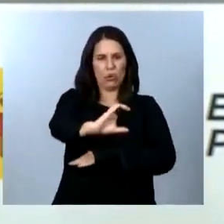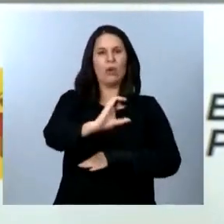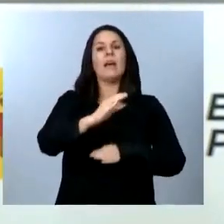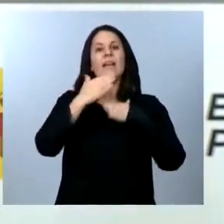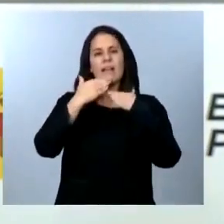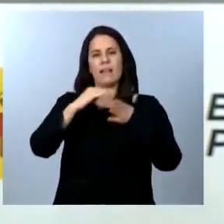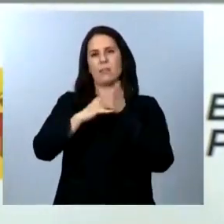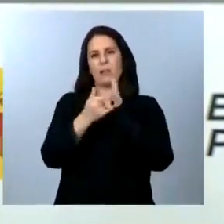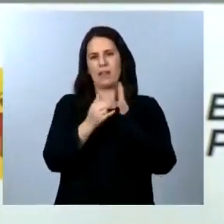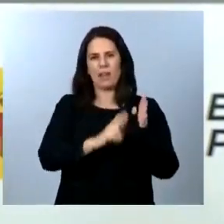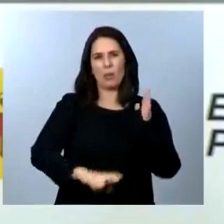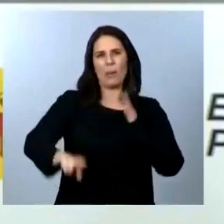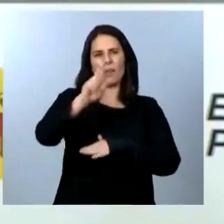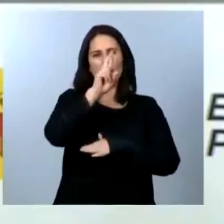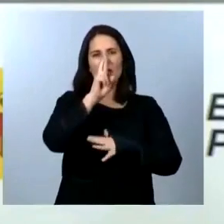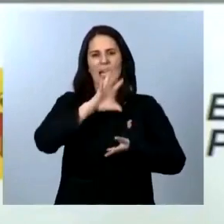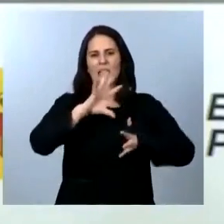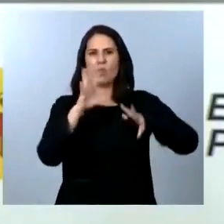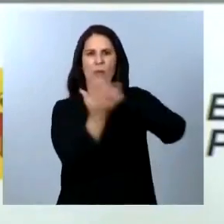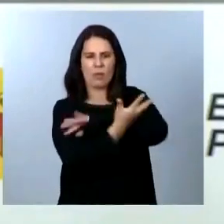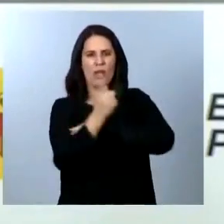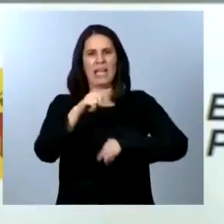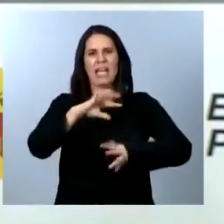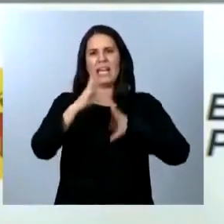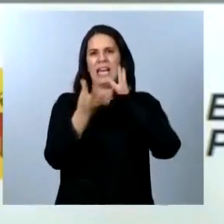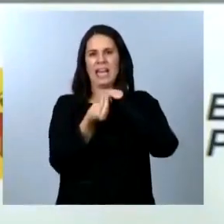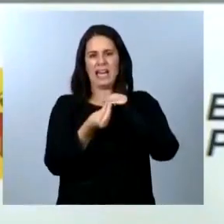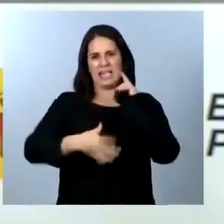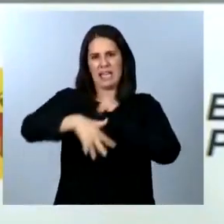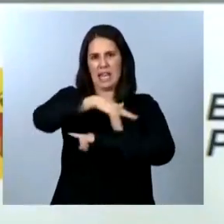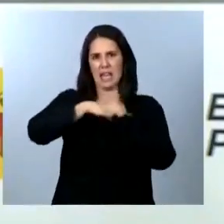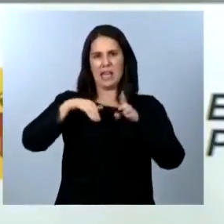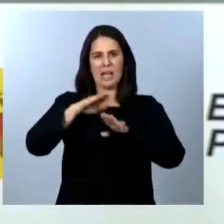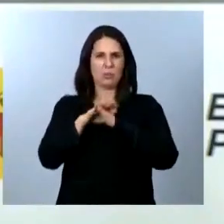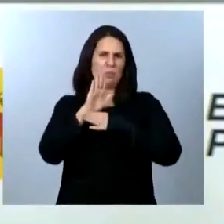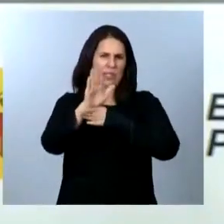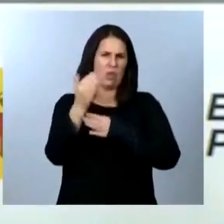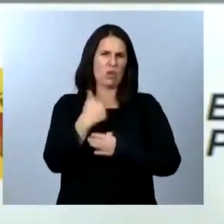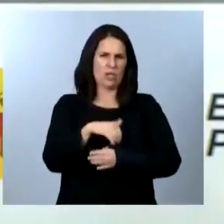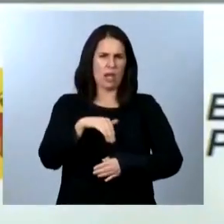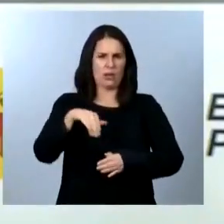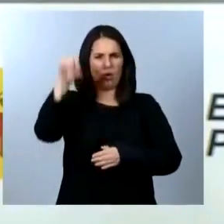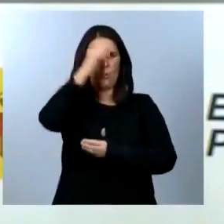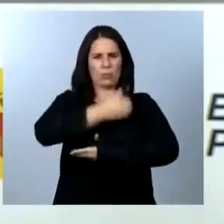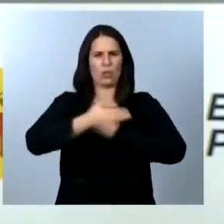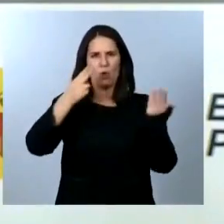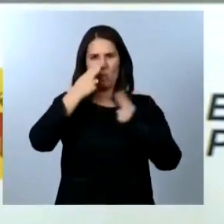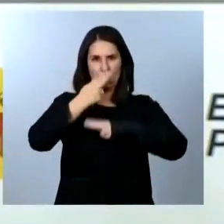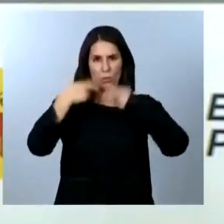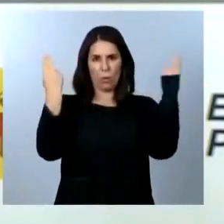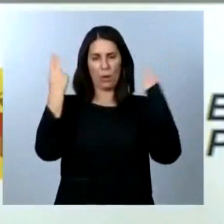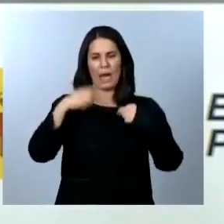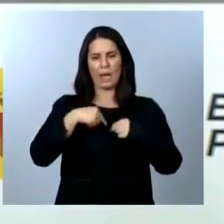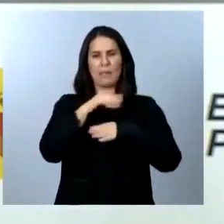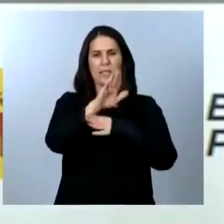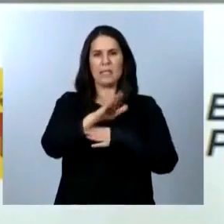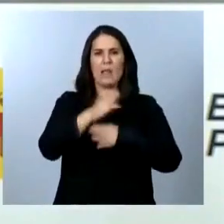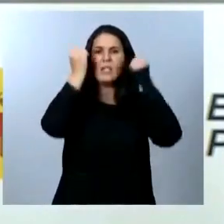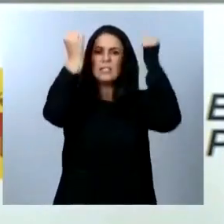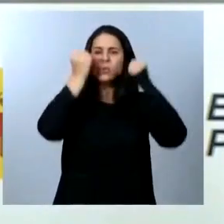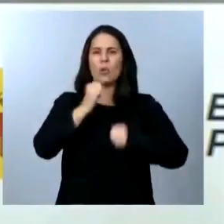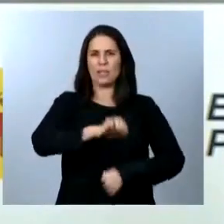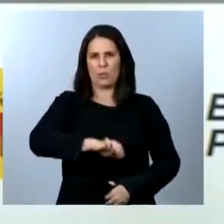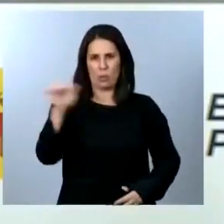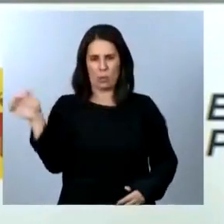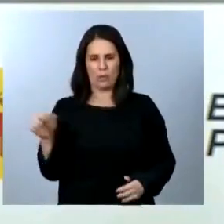Transformación y Resiliencia que hemos presentado ante la opinión pública y que también hemos presentado ante las instituciones europeas. La